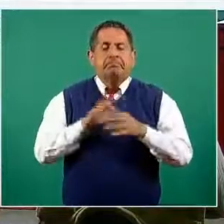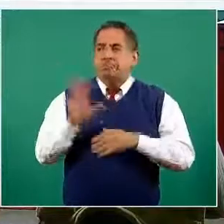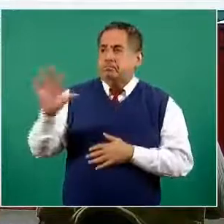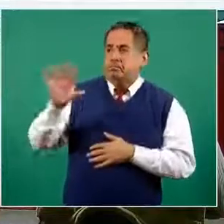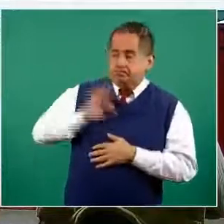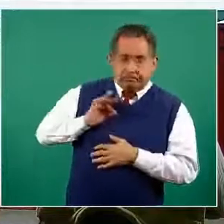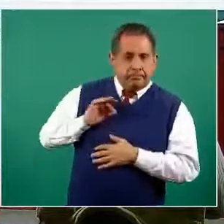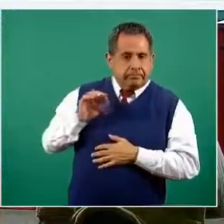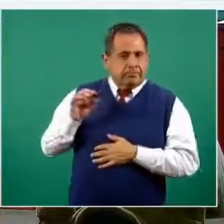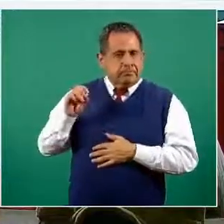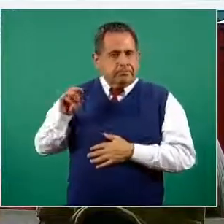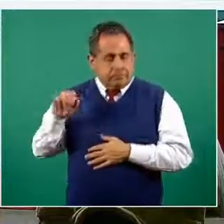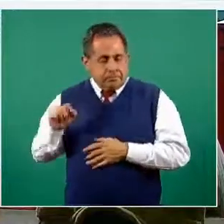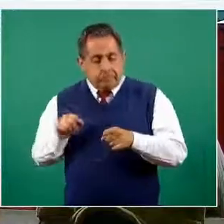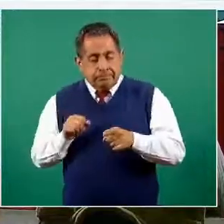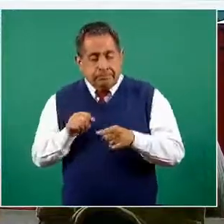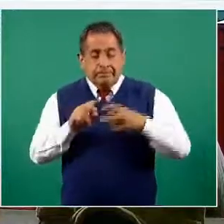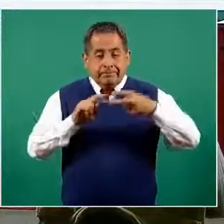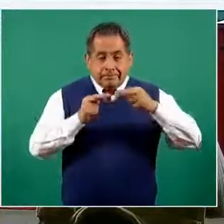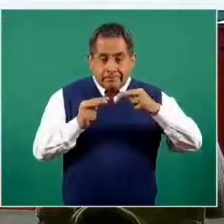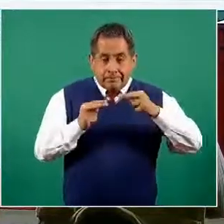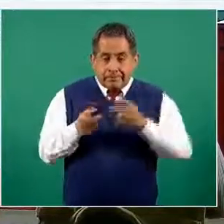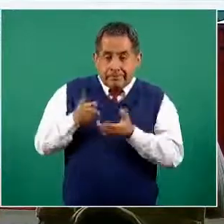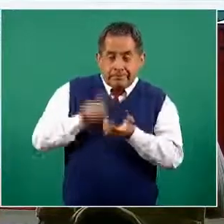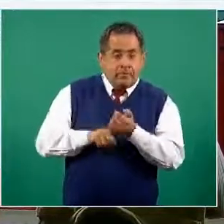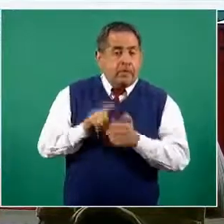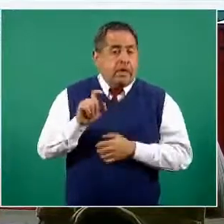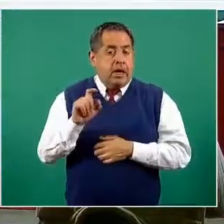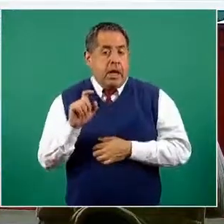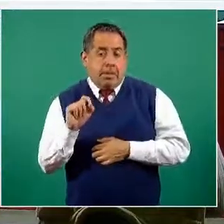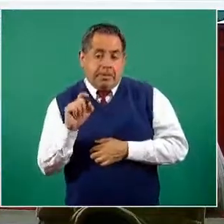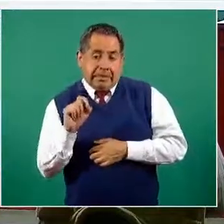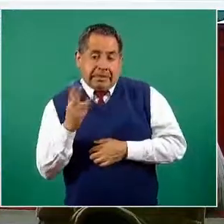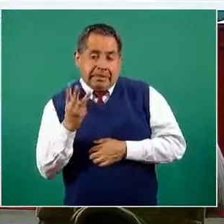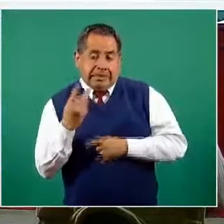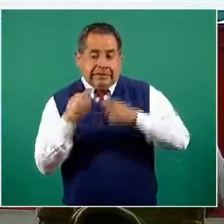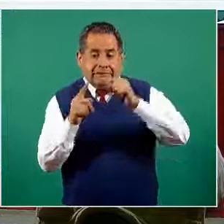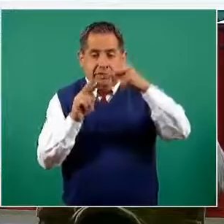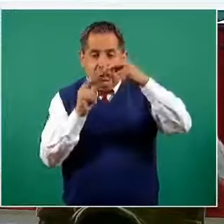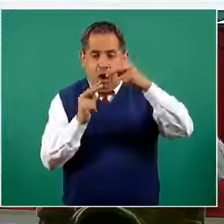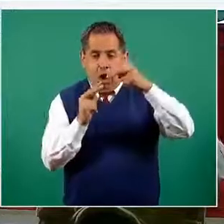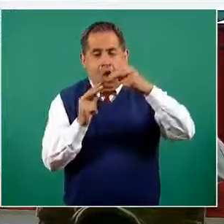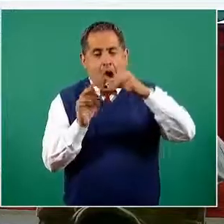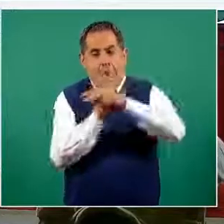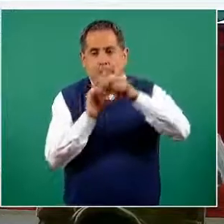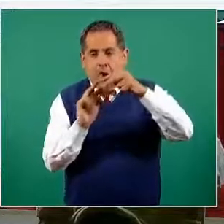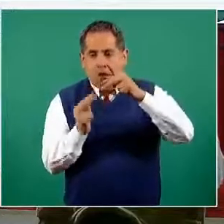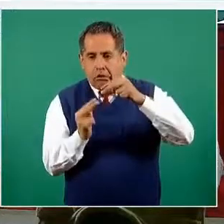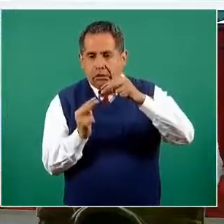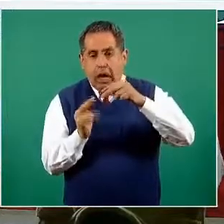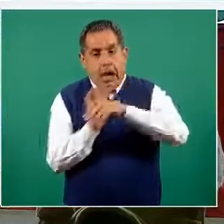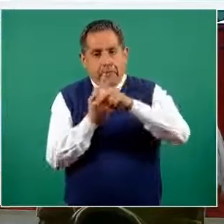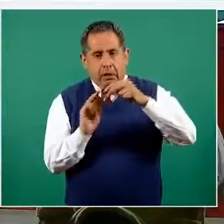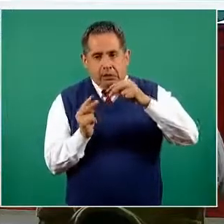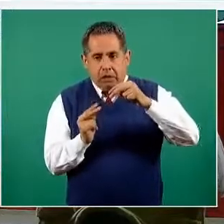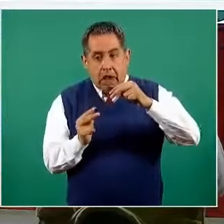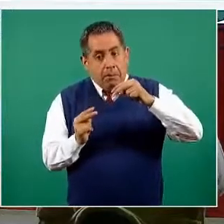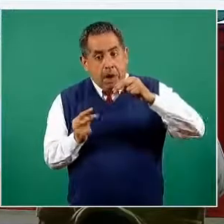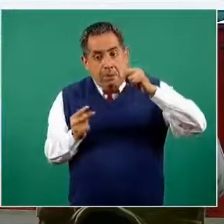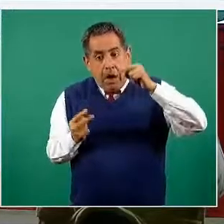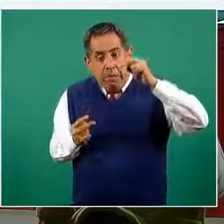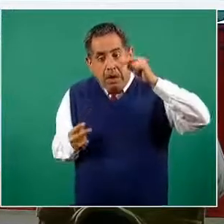comunicado que esta variante tiene 23 mutaciones a lo largo de su genoma que son de características importantes.